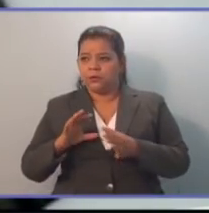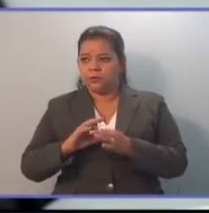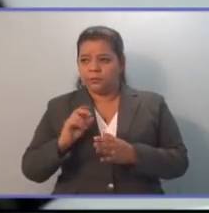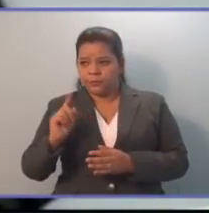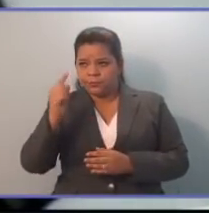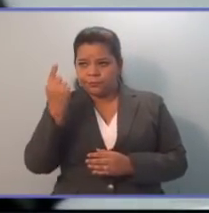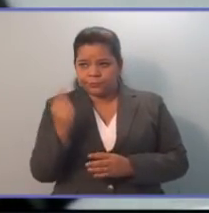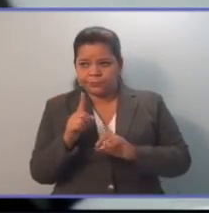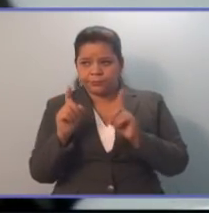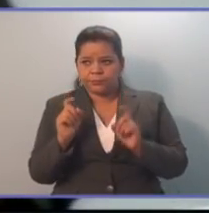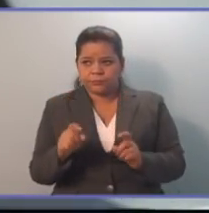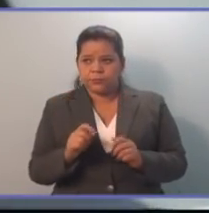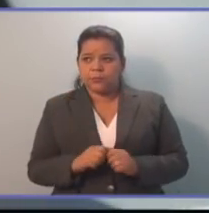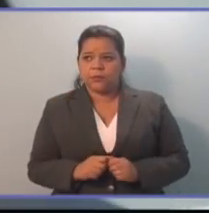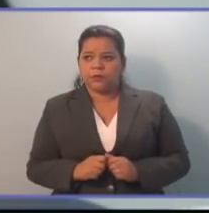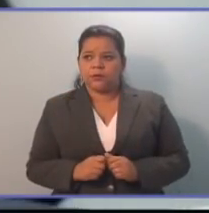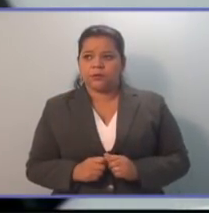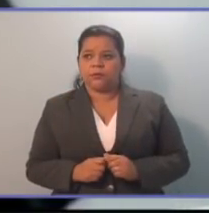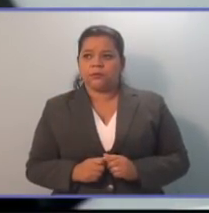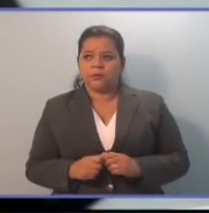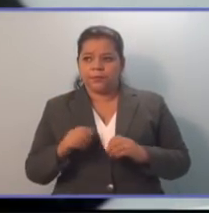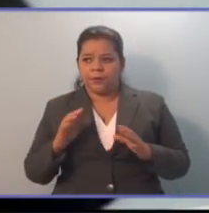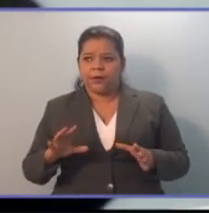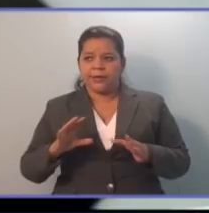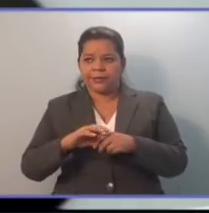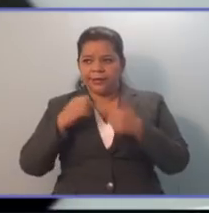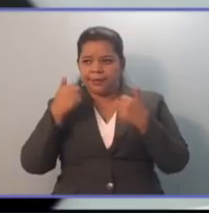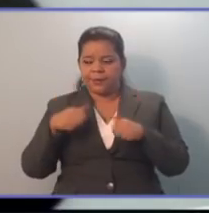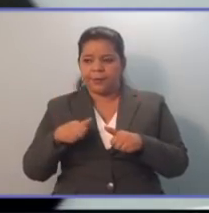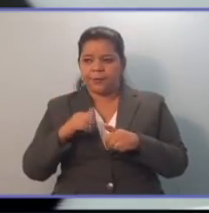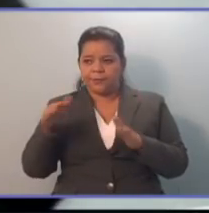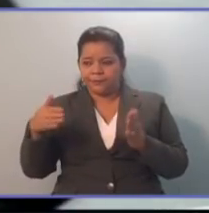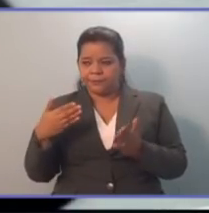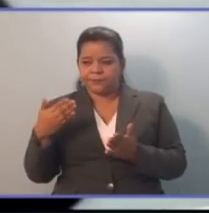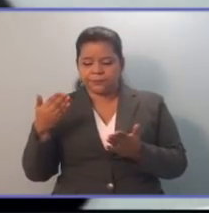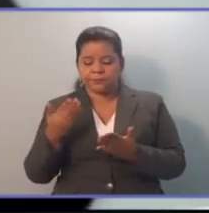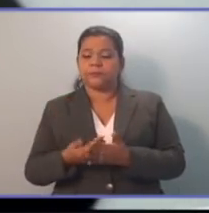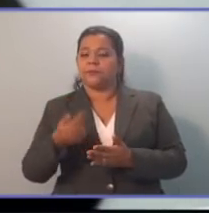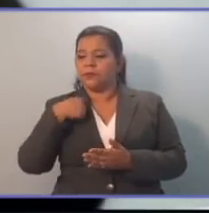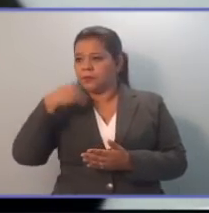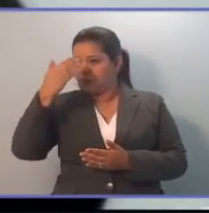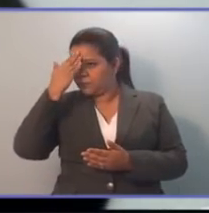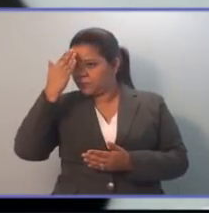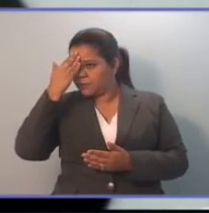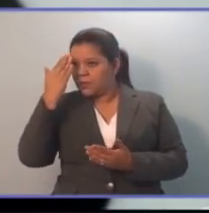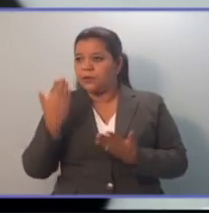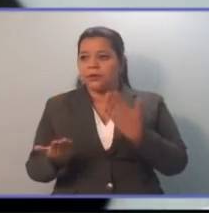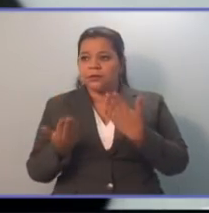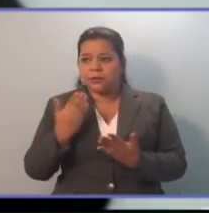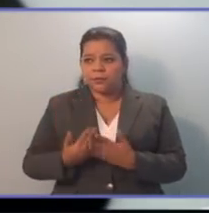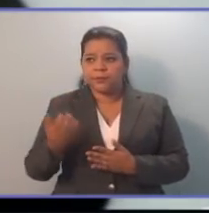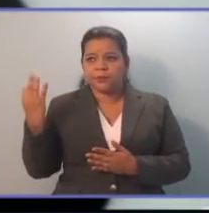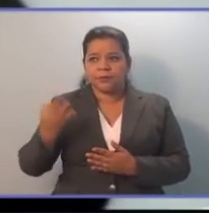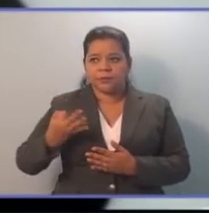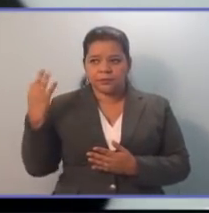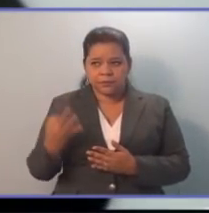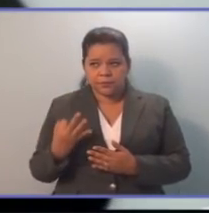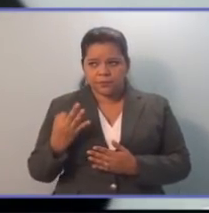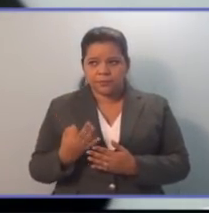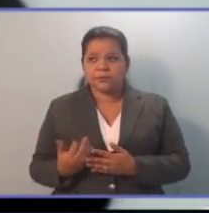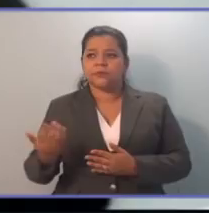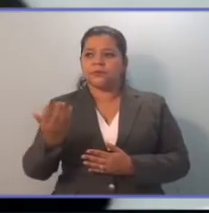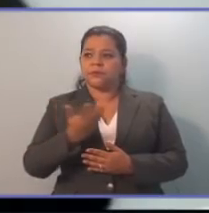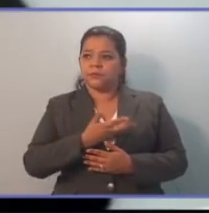primera pregunta, yo considero que sí, hasta se vuelve necesario que